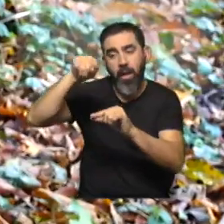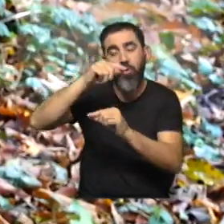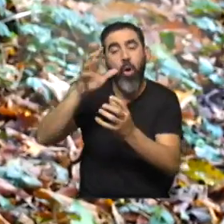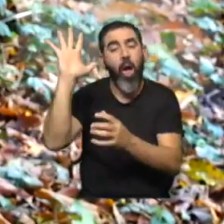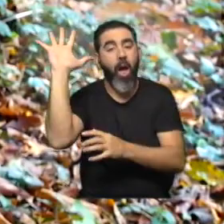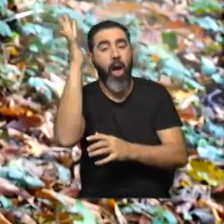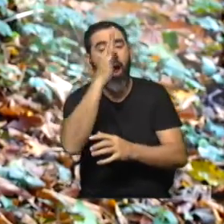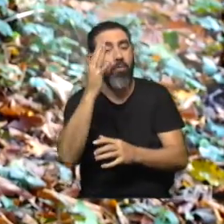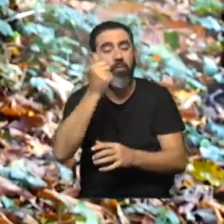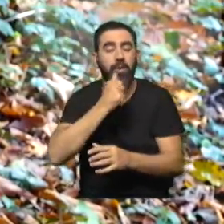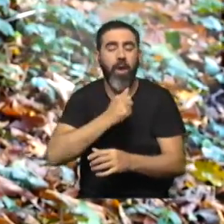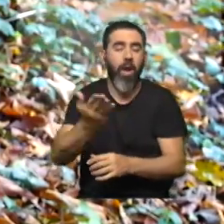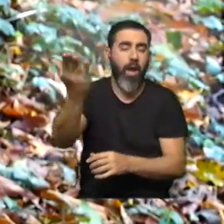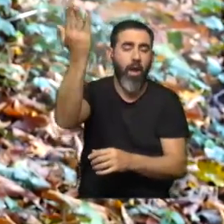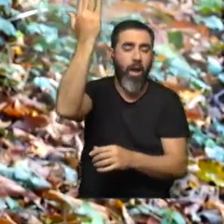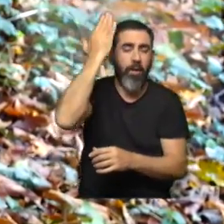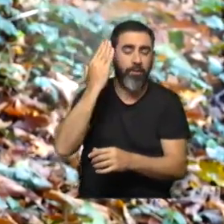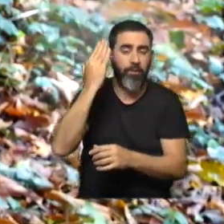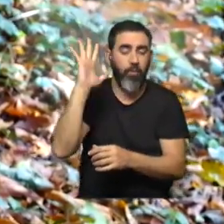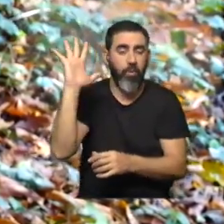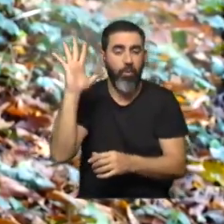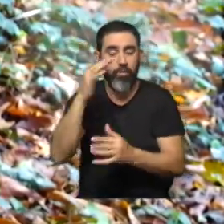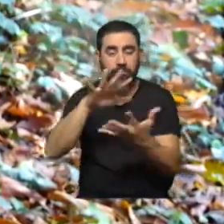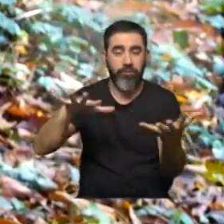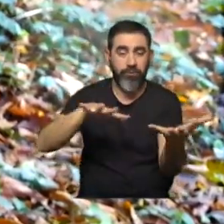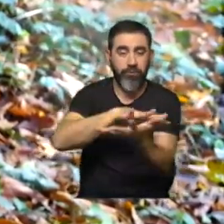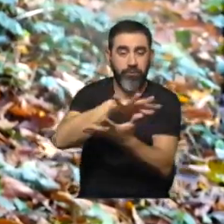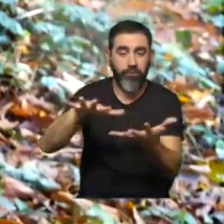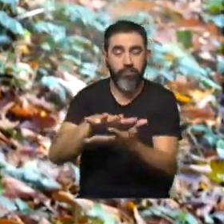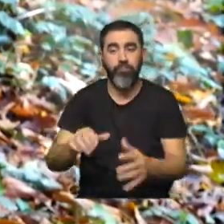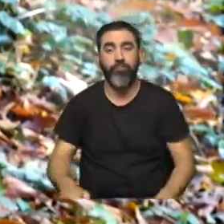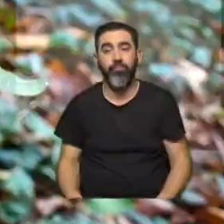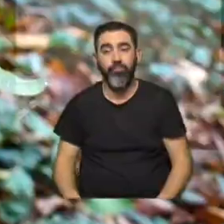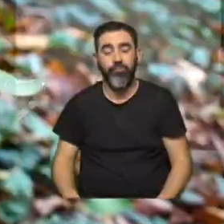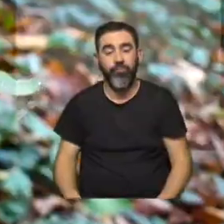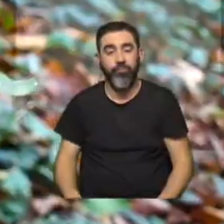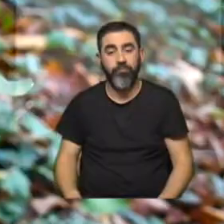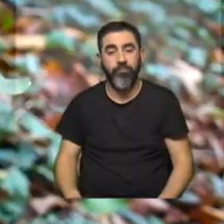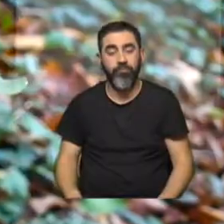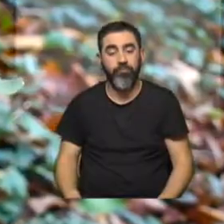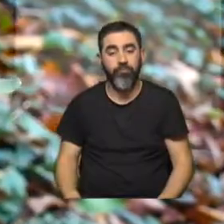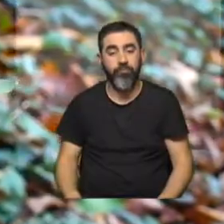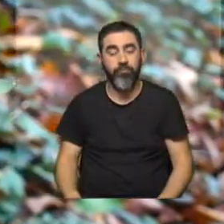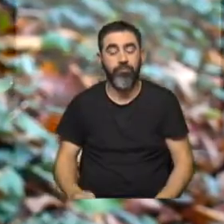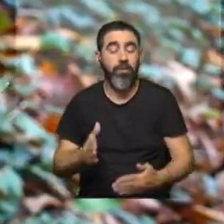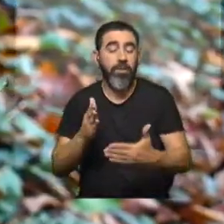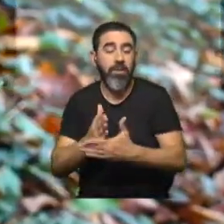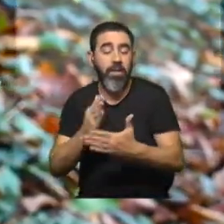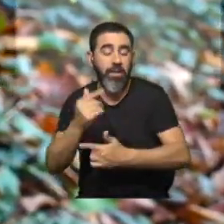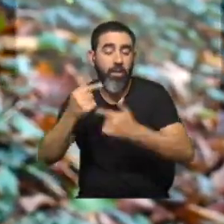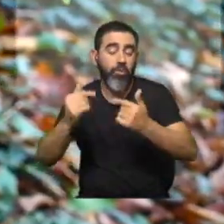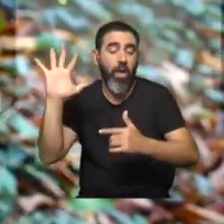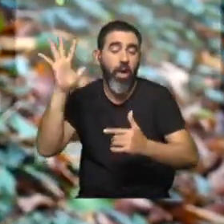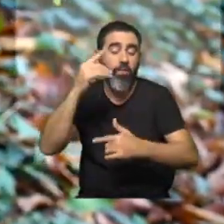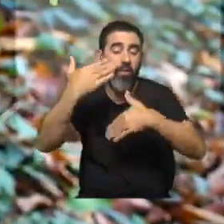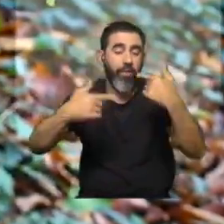qué antigüedad tiene un determinado contexto a partir de la leña o los árboles que se encuentran con